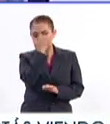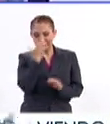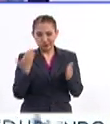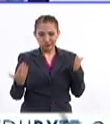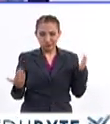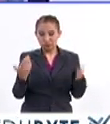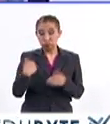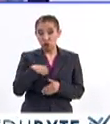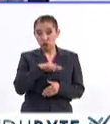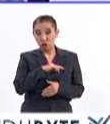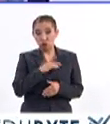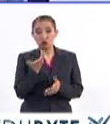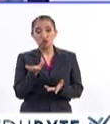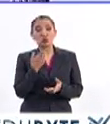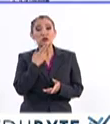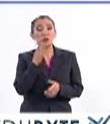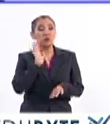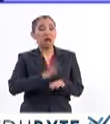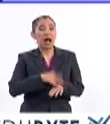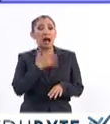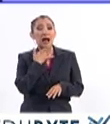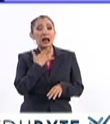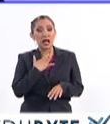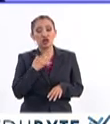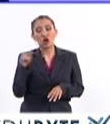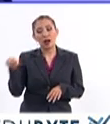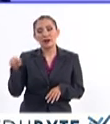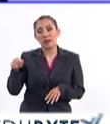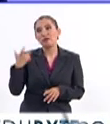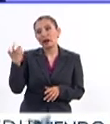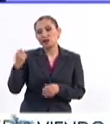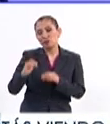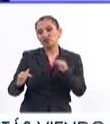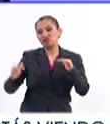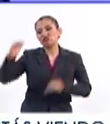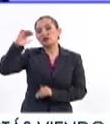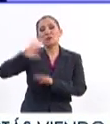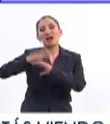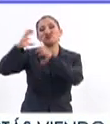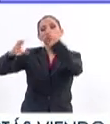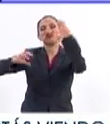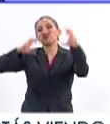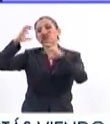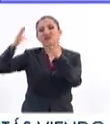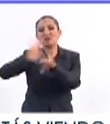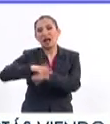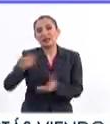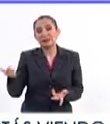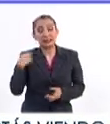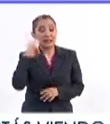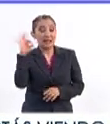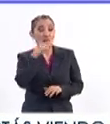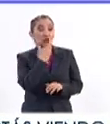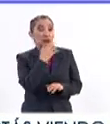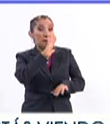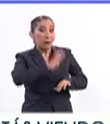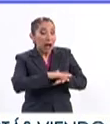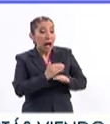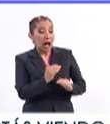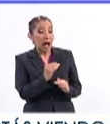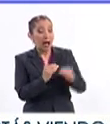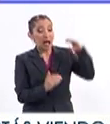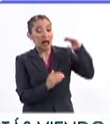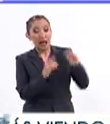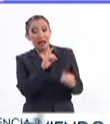balance. Realmente nosotros consumimos más gasolina, por eso pues, al final del balance contamina más la gasolina. Si nos vamos a